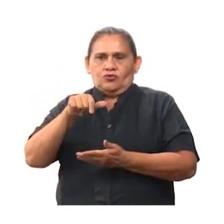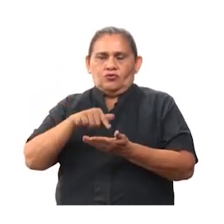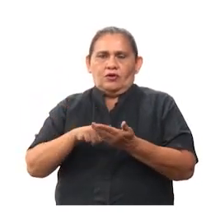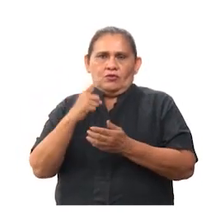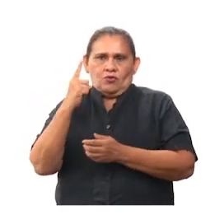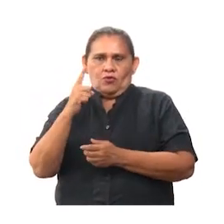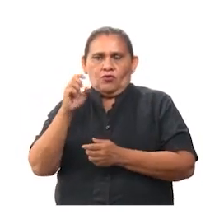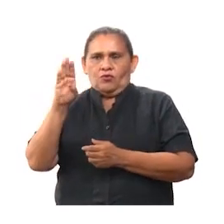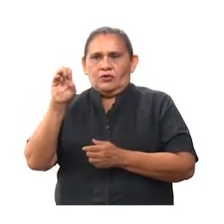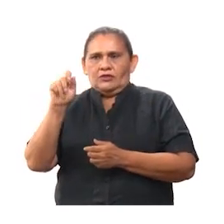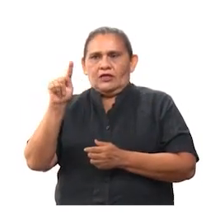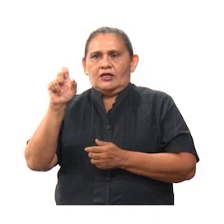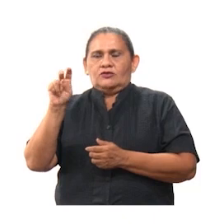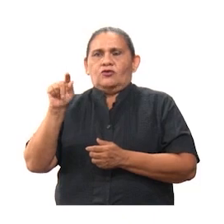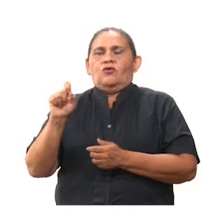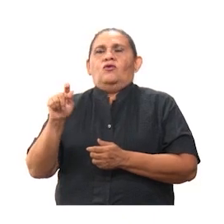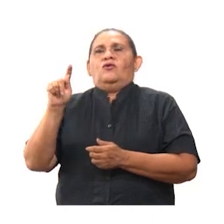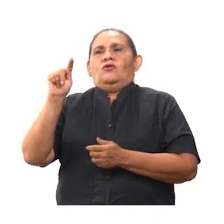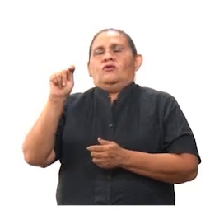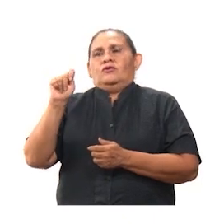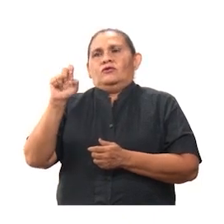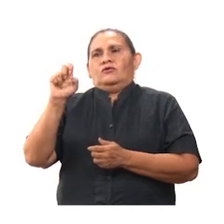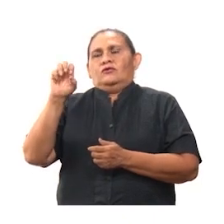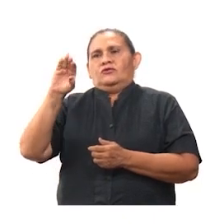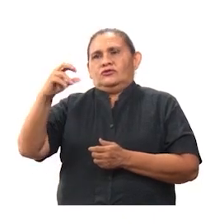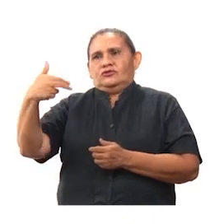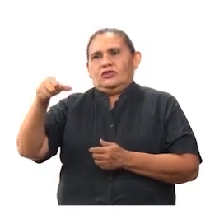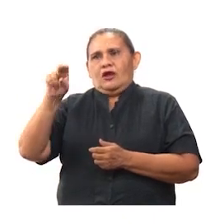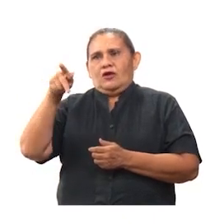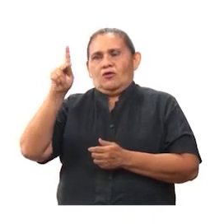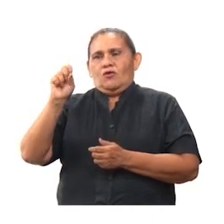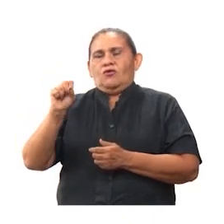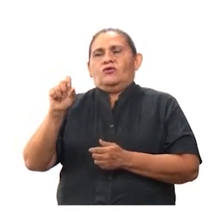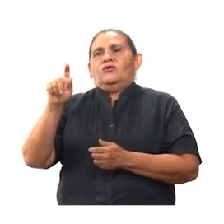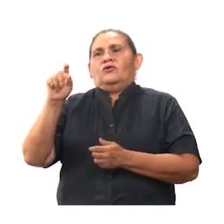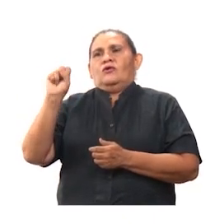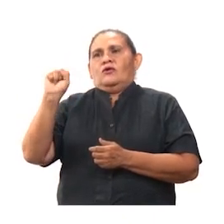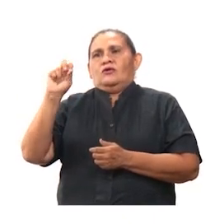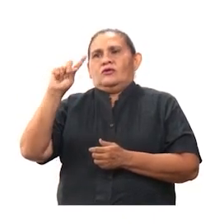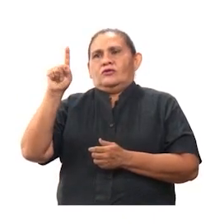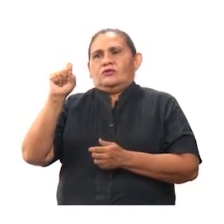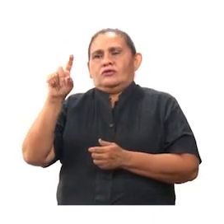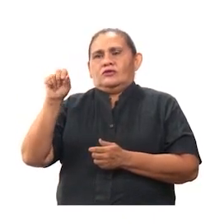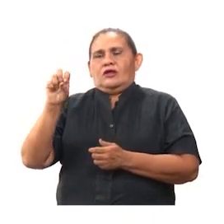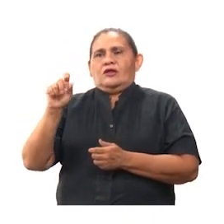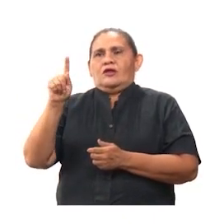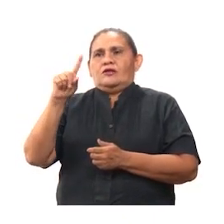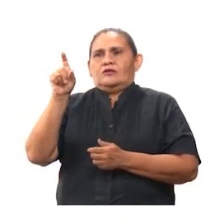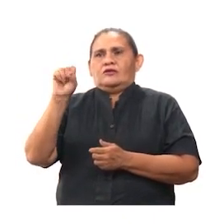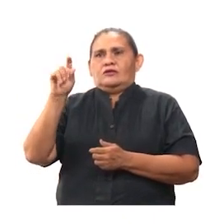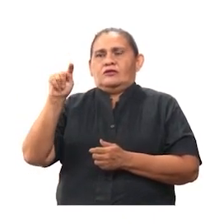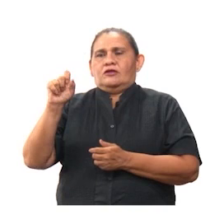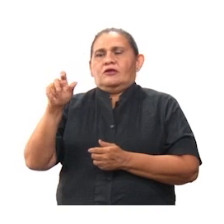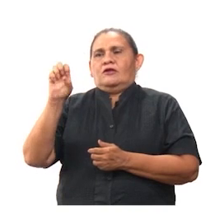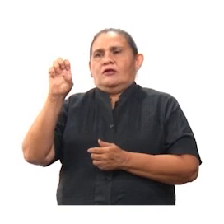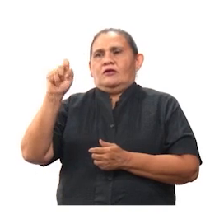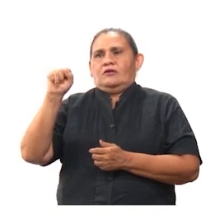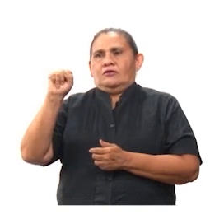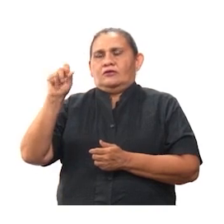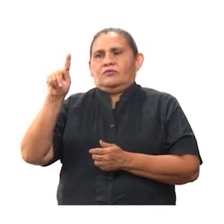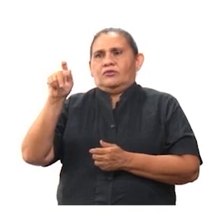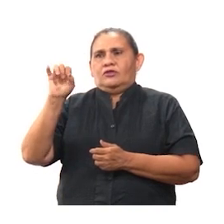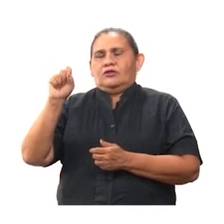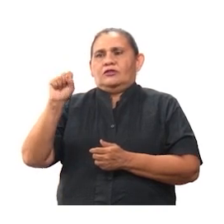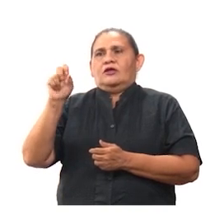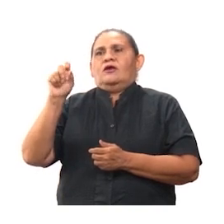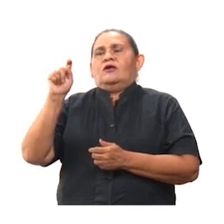calcusama san, semul, citas, espitak inchil, opichen sukila, tahmek, teabo, y este el telchak pueblo, temash,